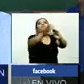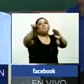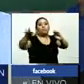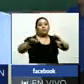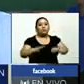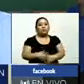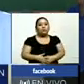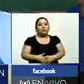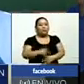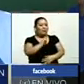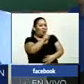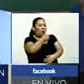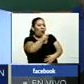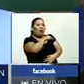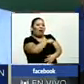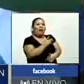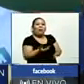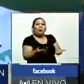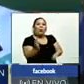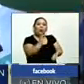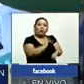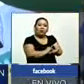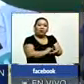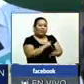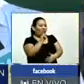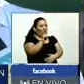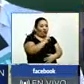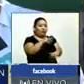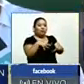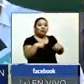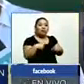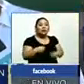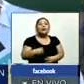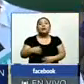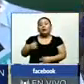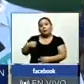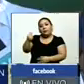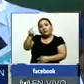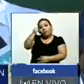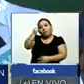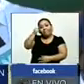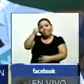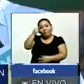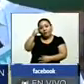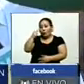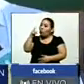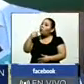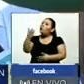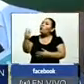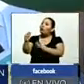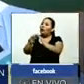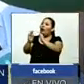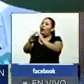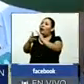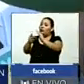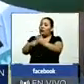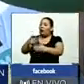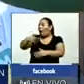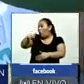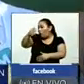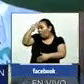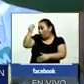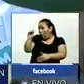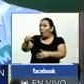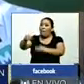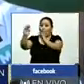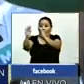¿Qué pasa? ¿Qué pasa con la reincidencia y la negatividad? Pensamos que vamos a anotar también, tal vez se los olvidó en el momento, pero vamos a